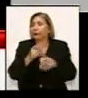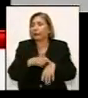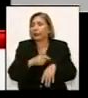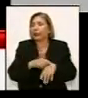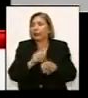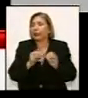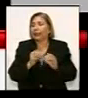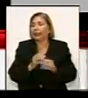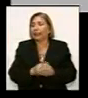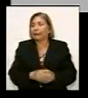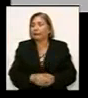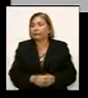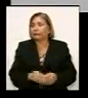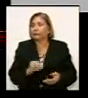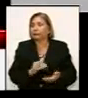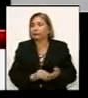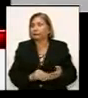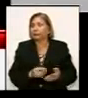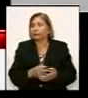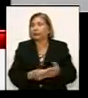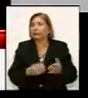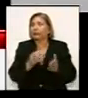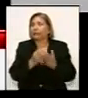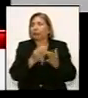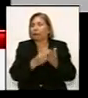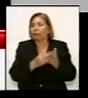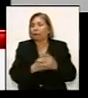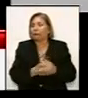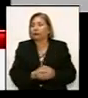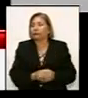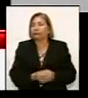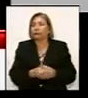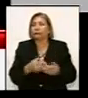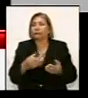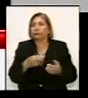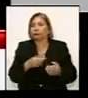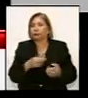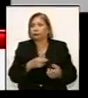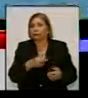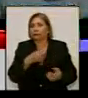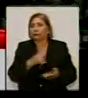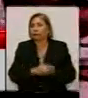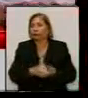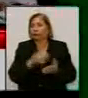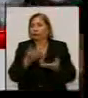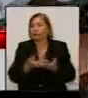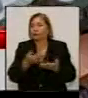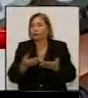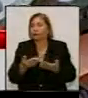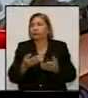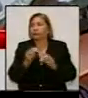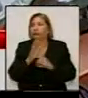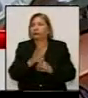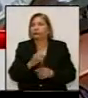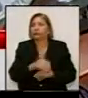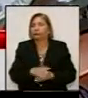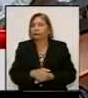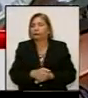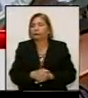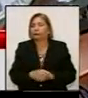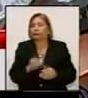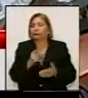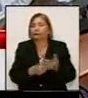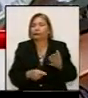de la admisión de esta denuncia constitucional. Entonces, señor presidente, yo dejo y reafirmo mi posición que aquí